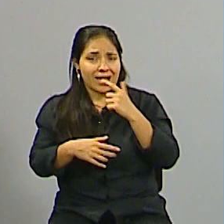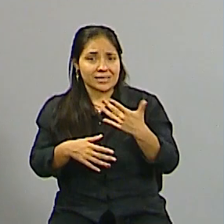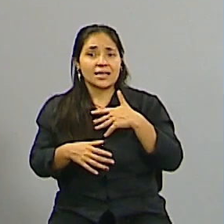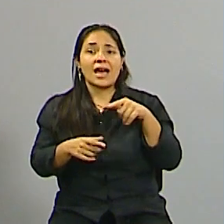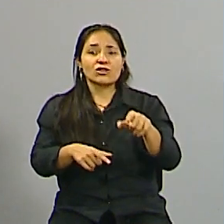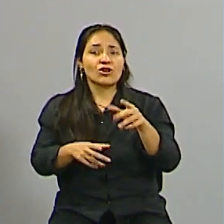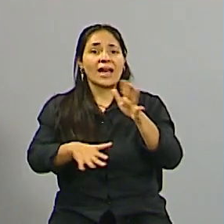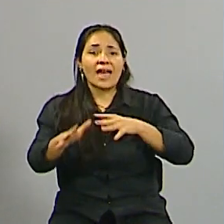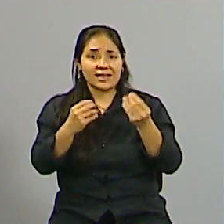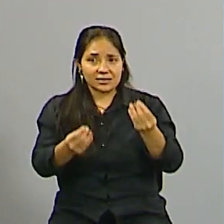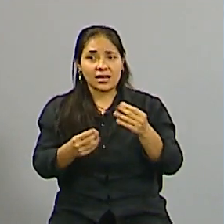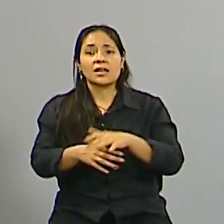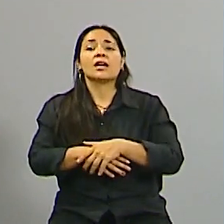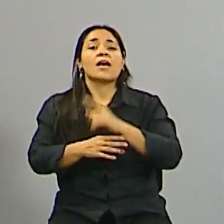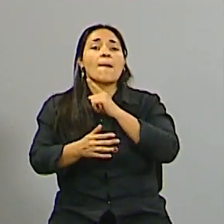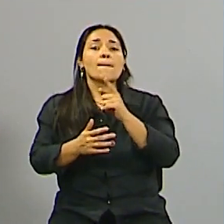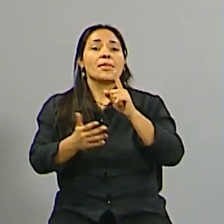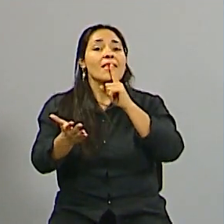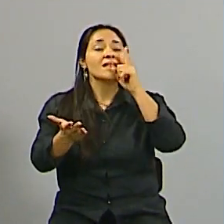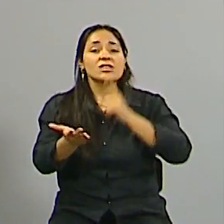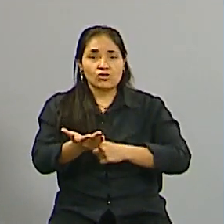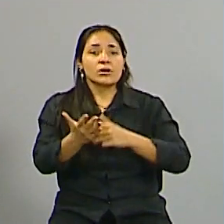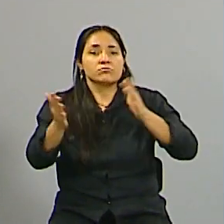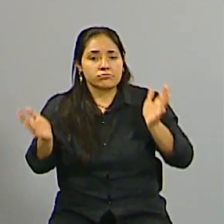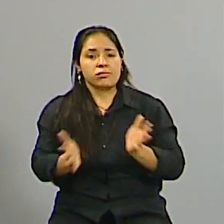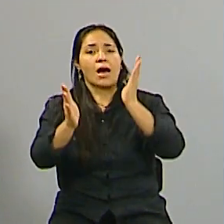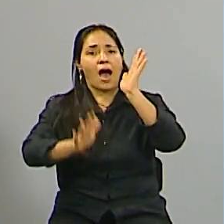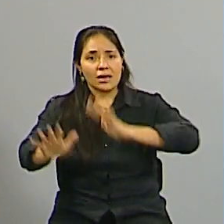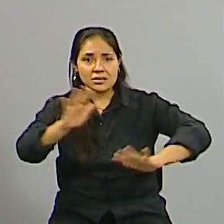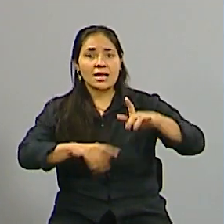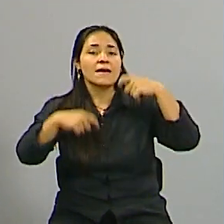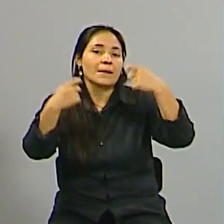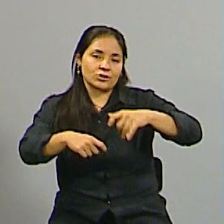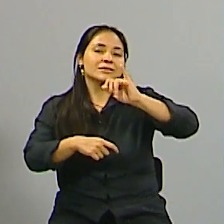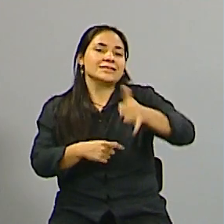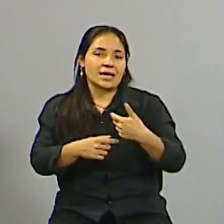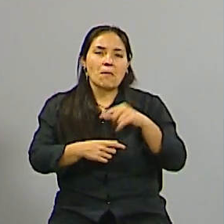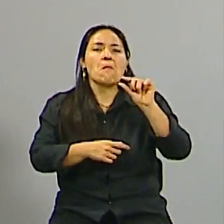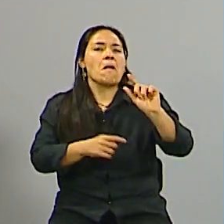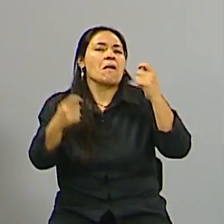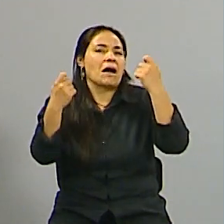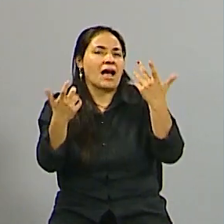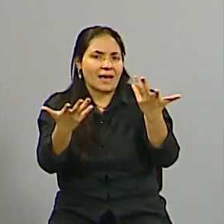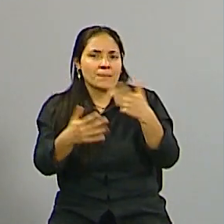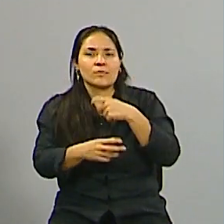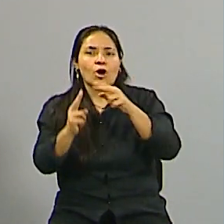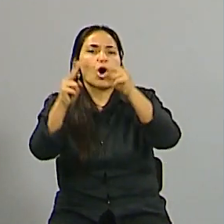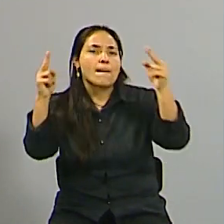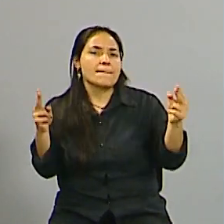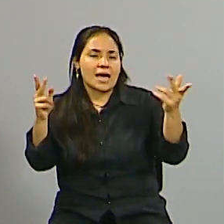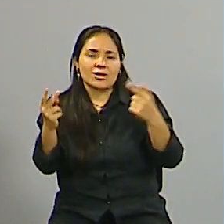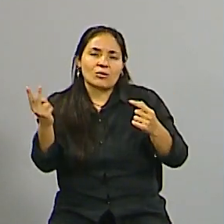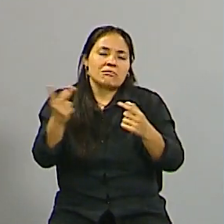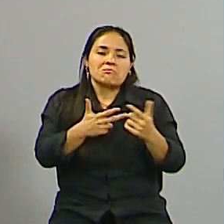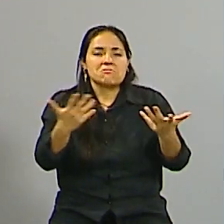esto? Es la decisión política hacerlo, un poquito de inversión claramente, muy poca, porque la verdad que haciendo convenios se puede sacar con